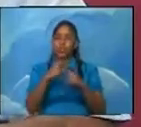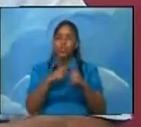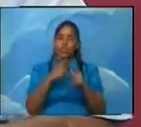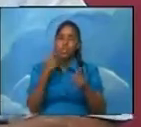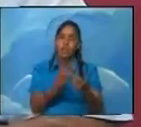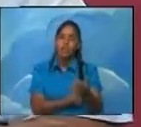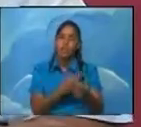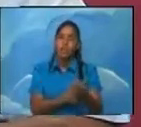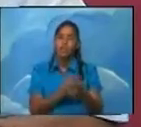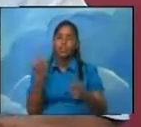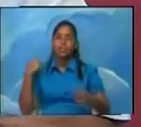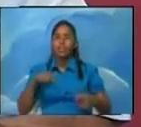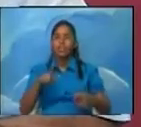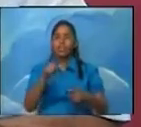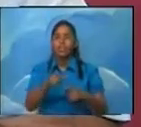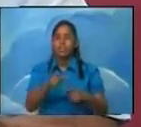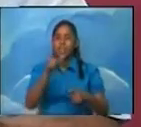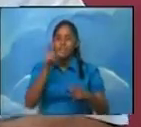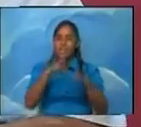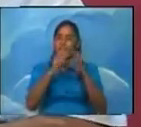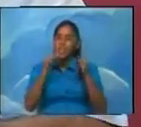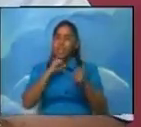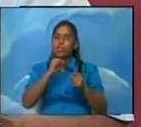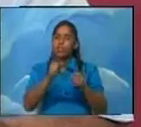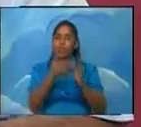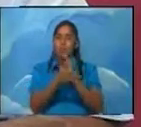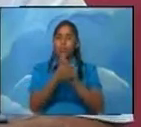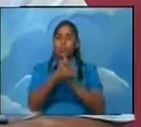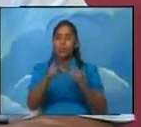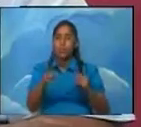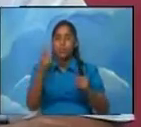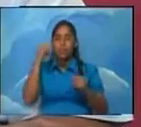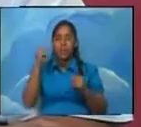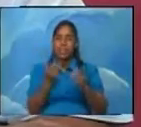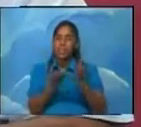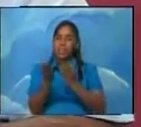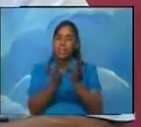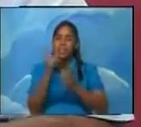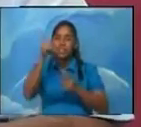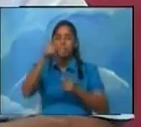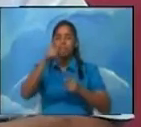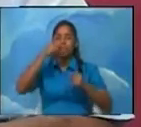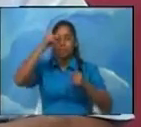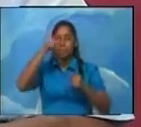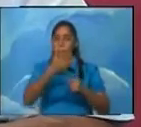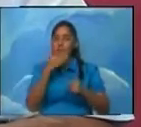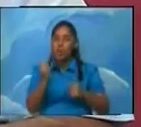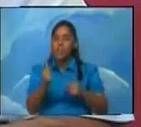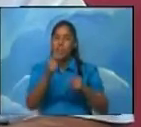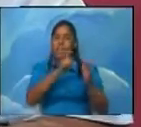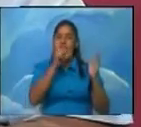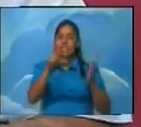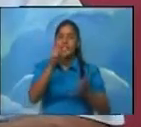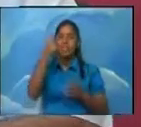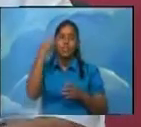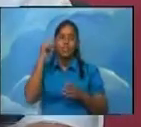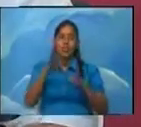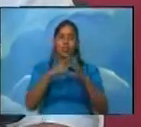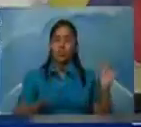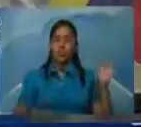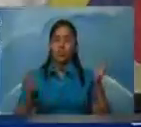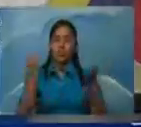es... tiene que enseñarle, o sea, que eso le pasó a usted para que le sirva para enseñanza para todos aquellos que les puedan escuchar.